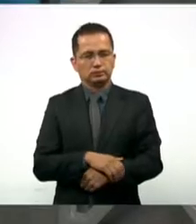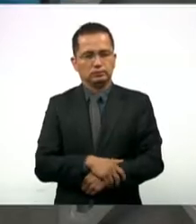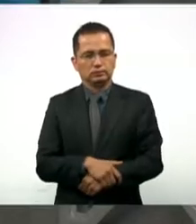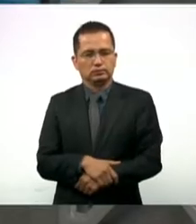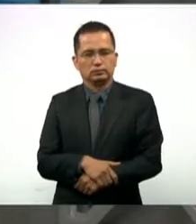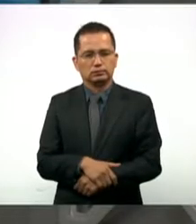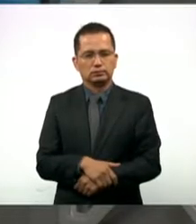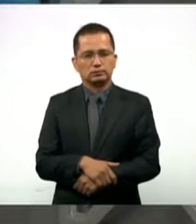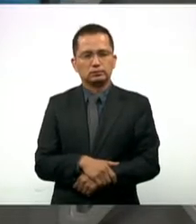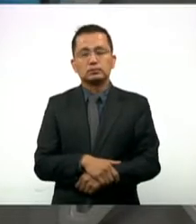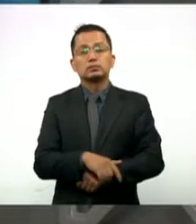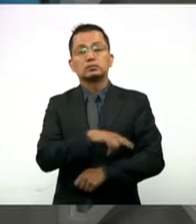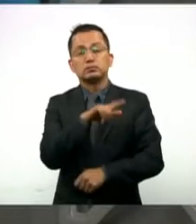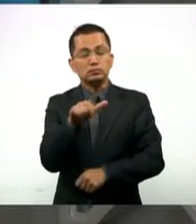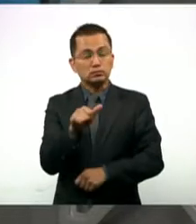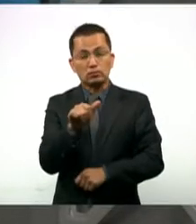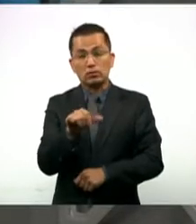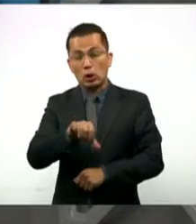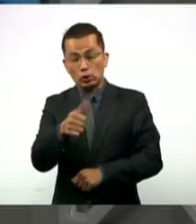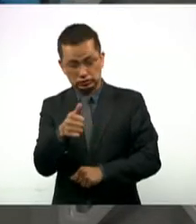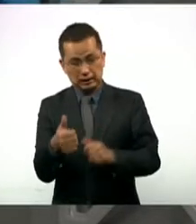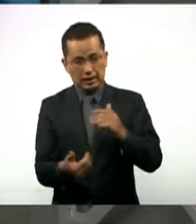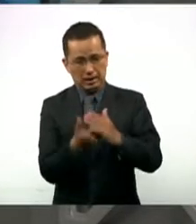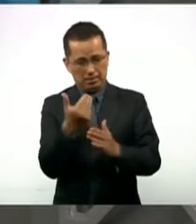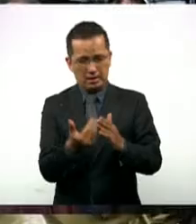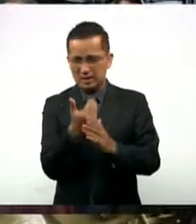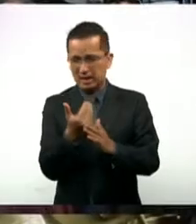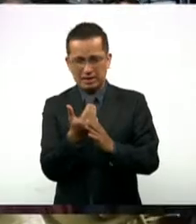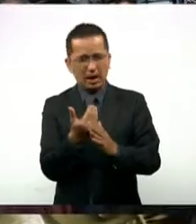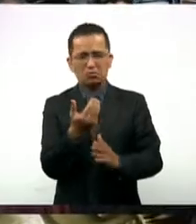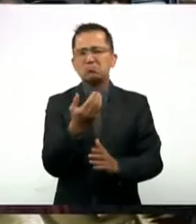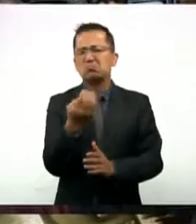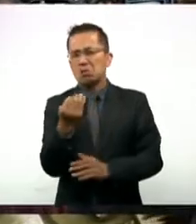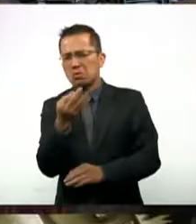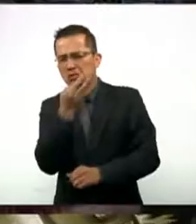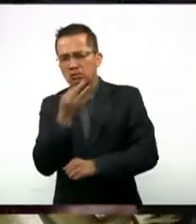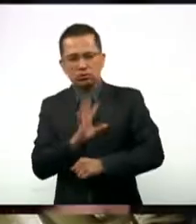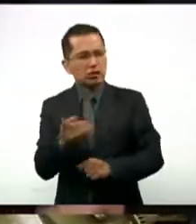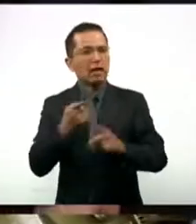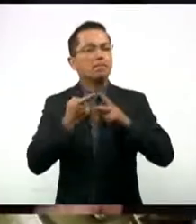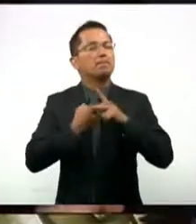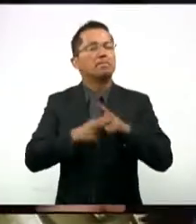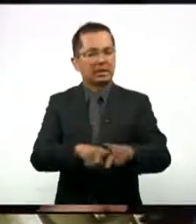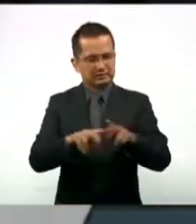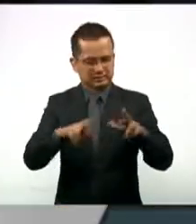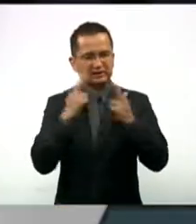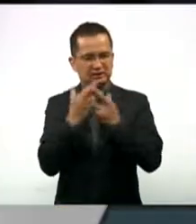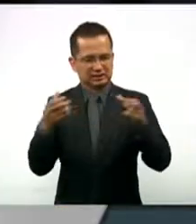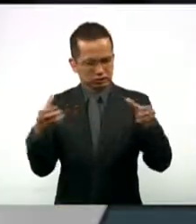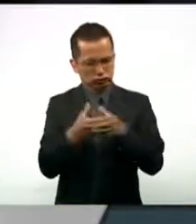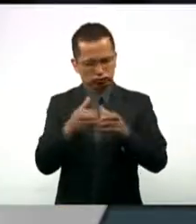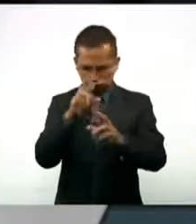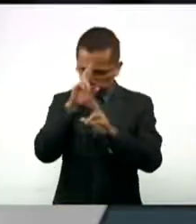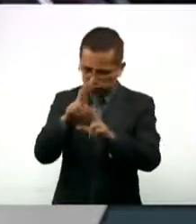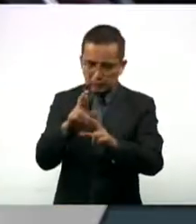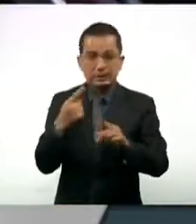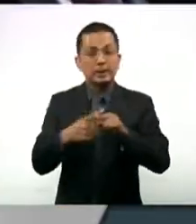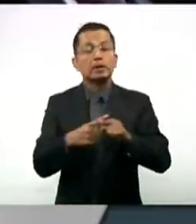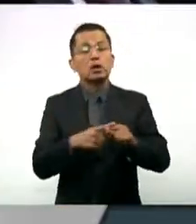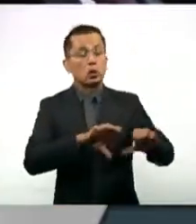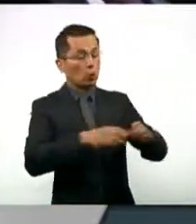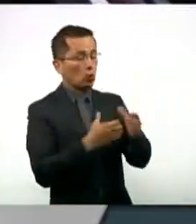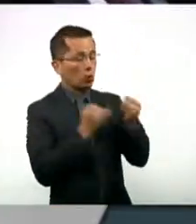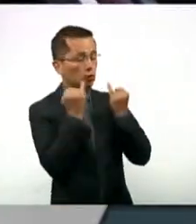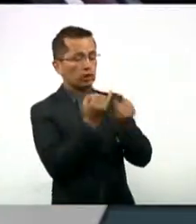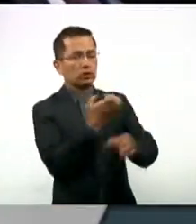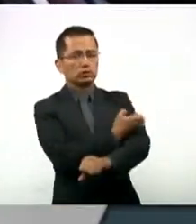y fue en punto de las once horas con nueve minutos que inició la sesión solemne con la asistencia del presidente de la junta de coordinación